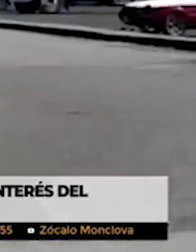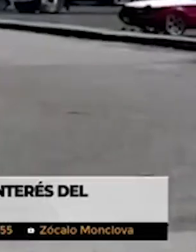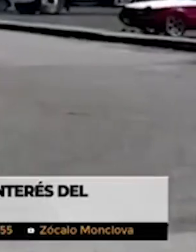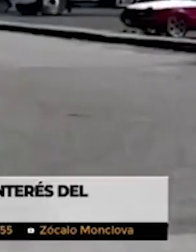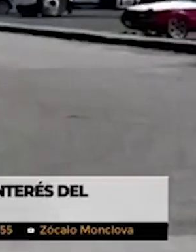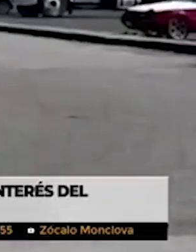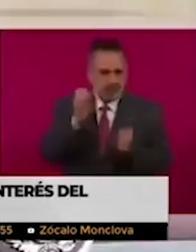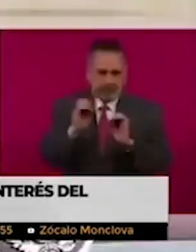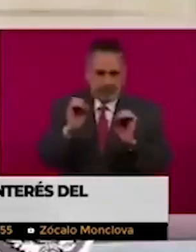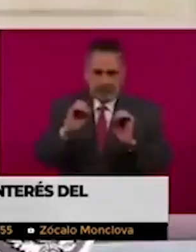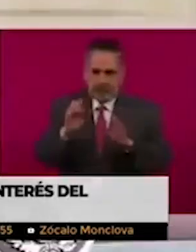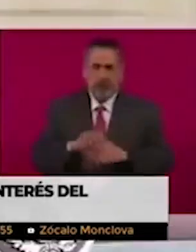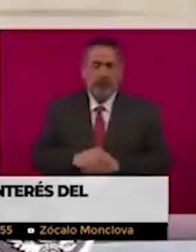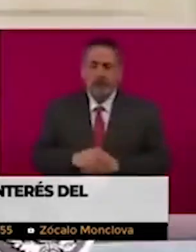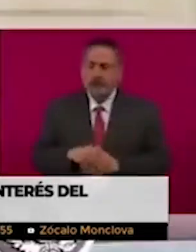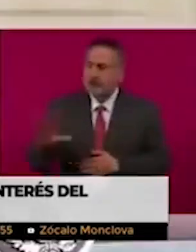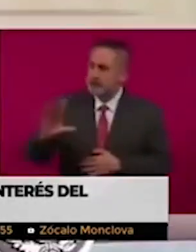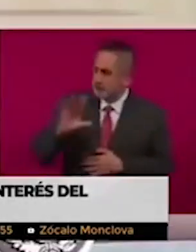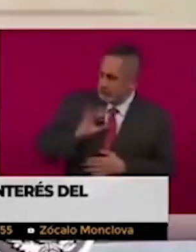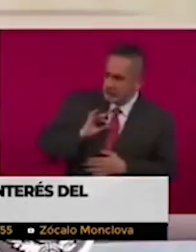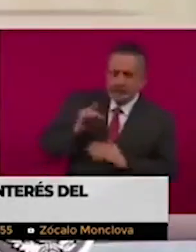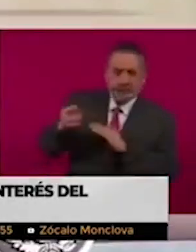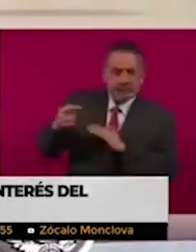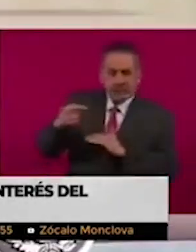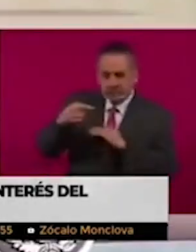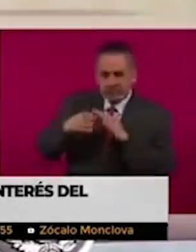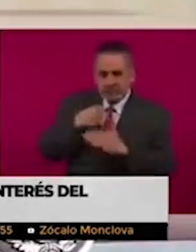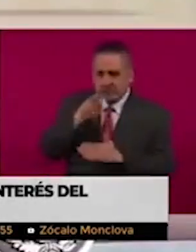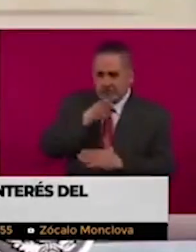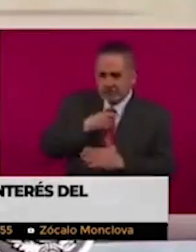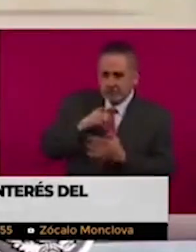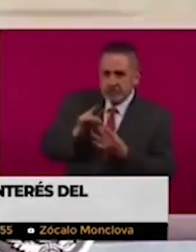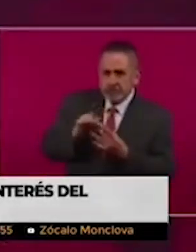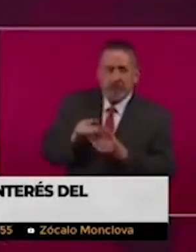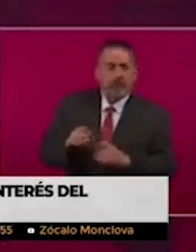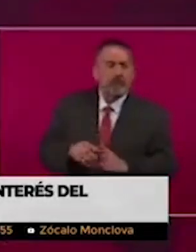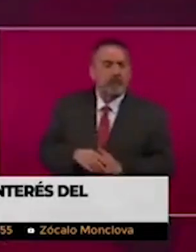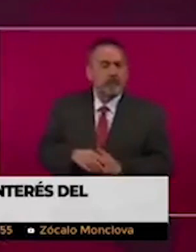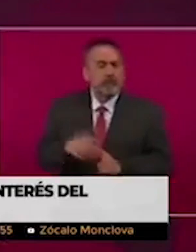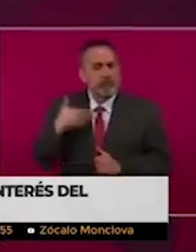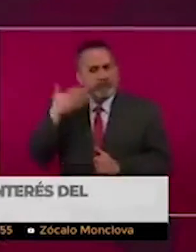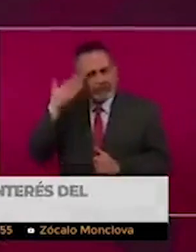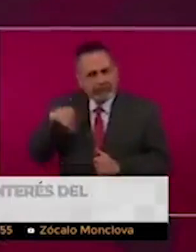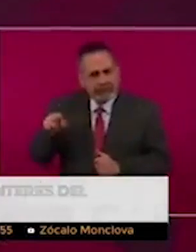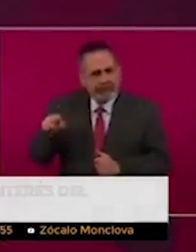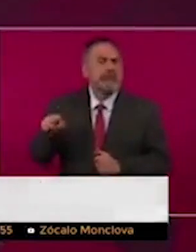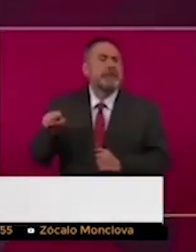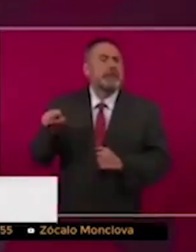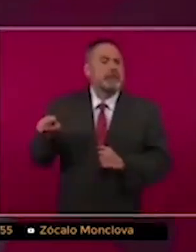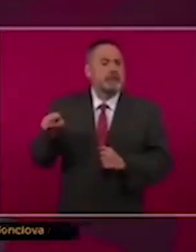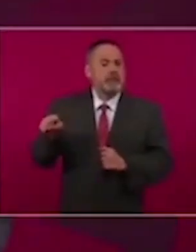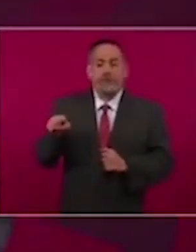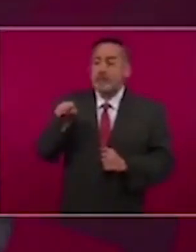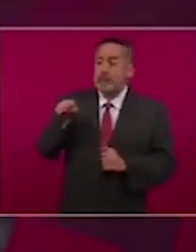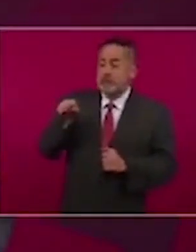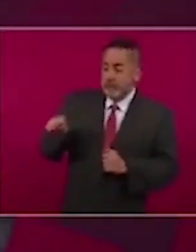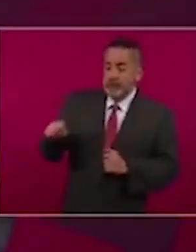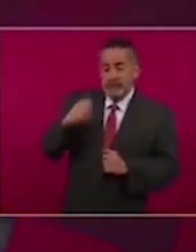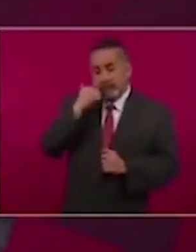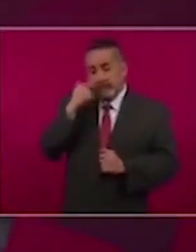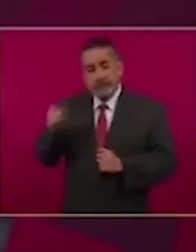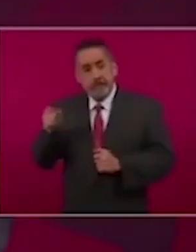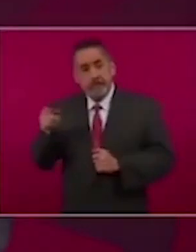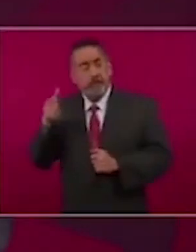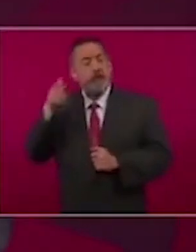social, del Infonavit, de CFE. Si quisieran, ya nos hubieran dado la oportunidad de continuar y de llegar a plazos, a acuerdo,